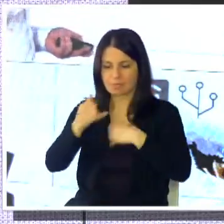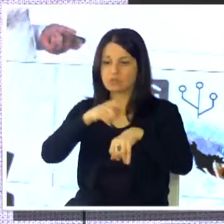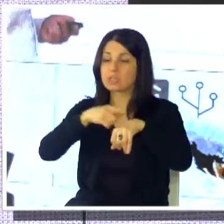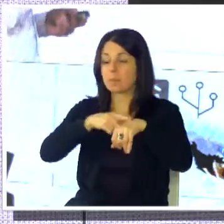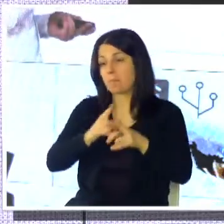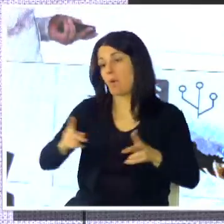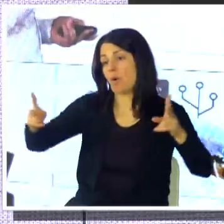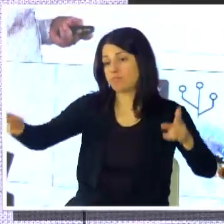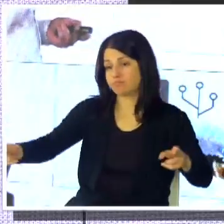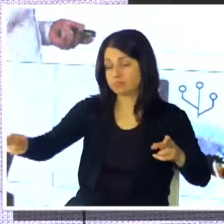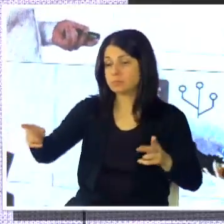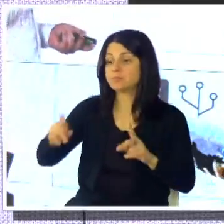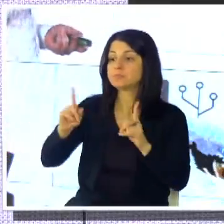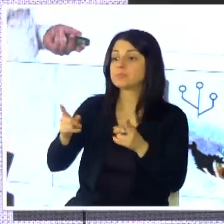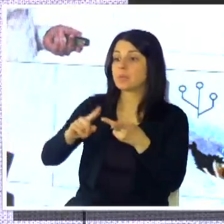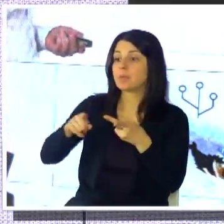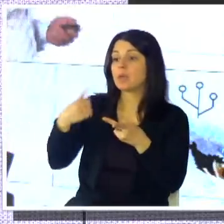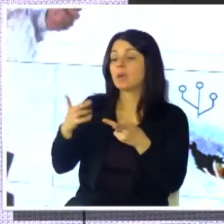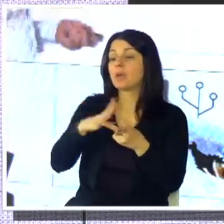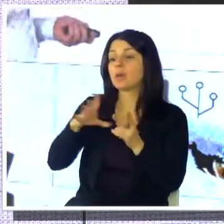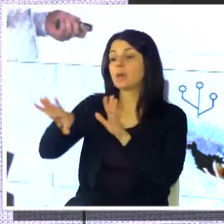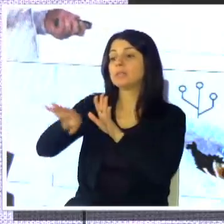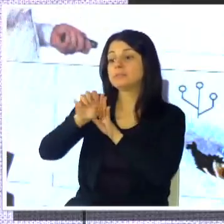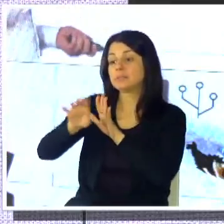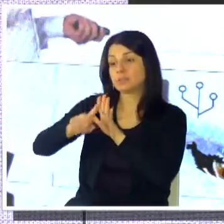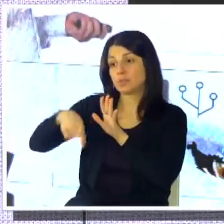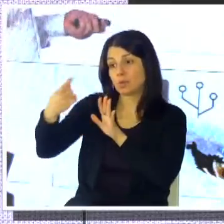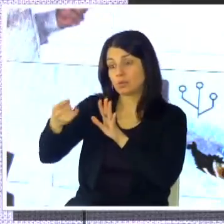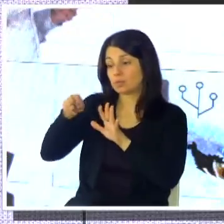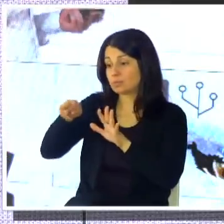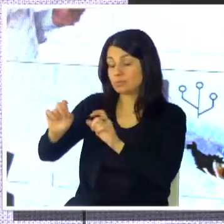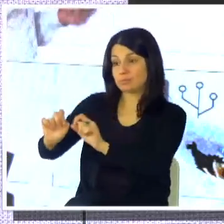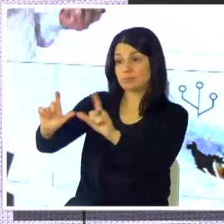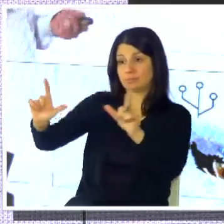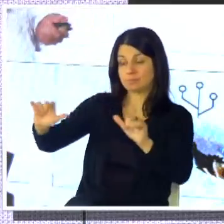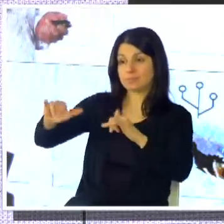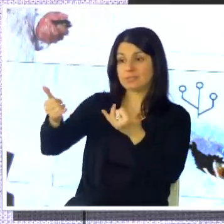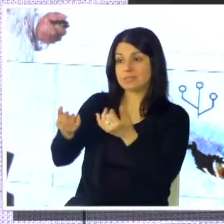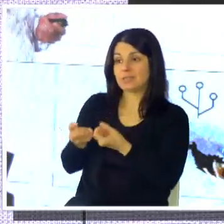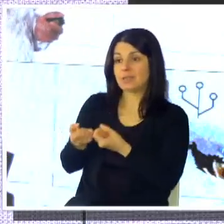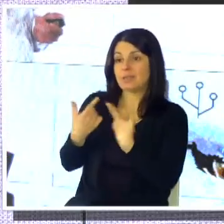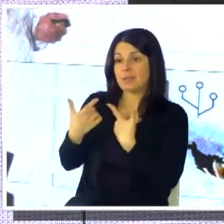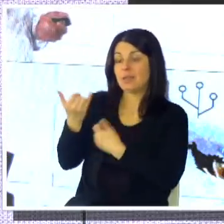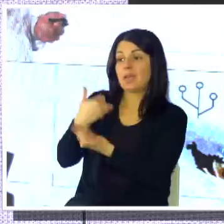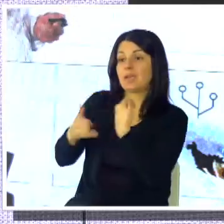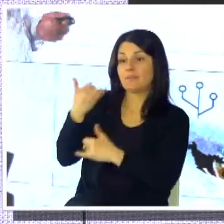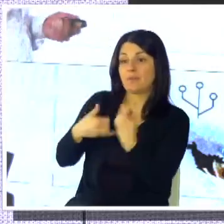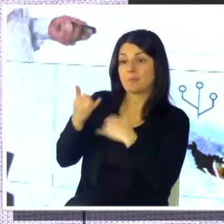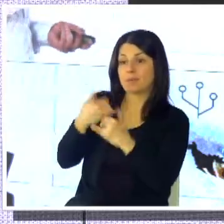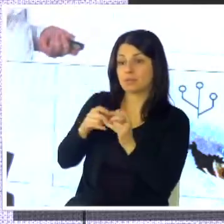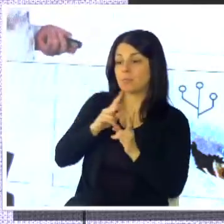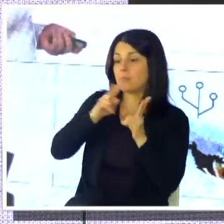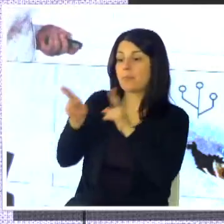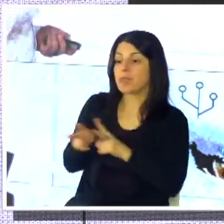prolongado a demanda. Otros sensores, una vez que se enchufan y se encienden, ya empiezan a generar el dato en forma